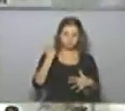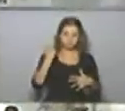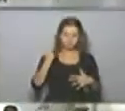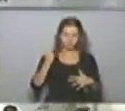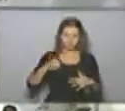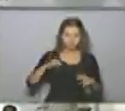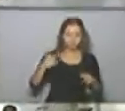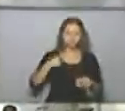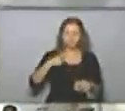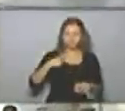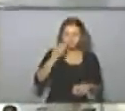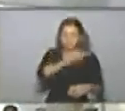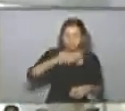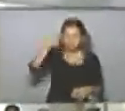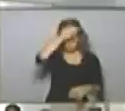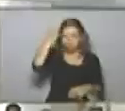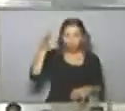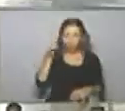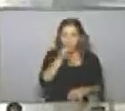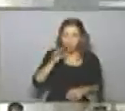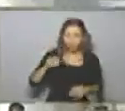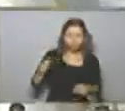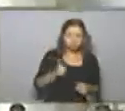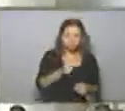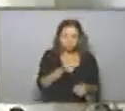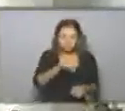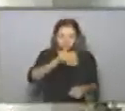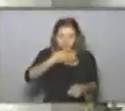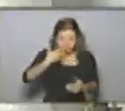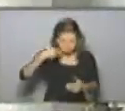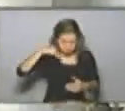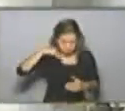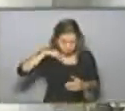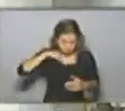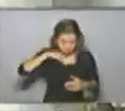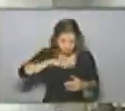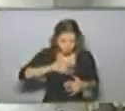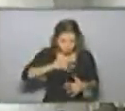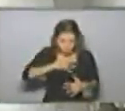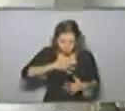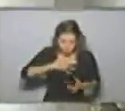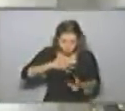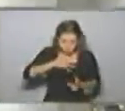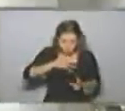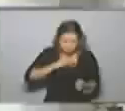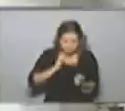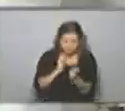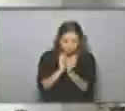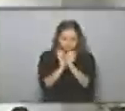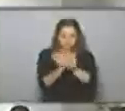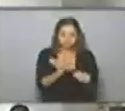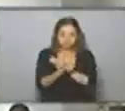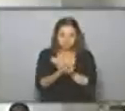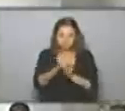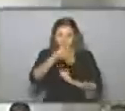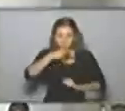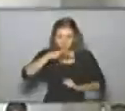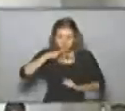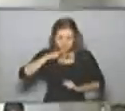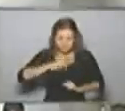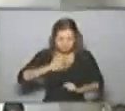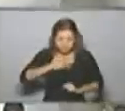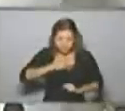de la Eucaristía. Entonces, eso que parece imposible se hace pequeño para mí y me da la posibilidad de que